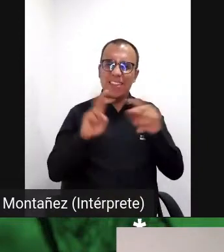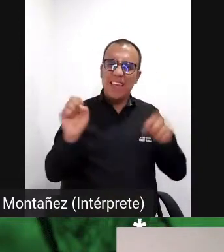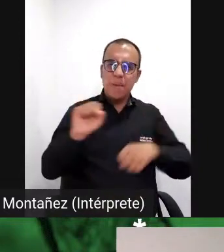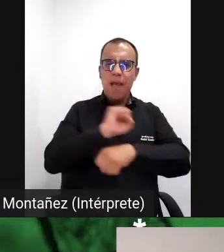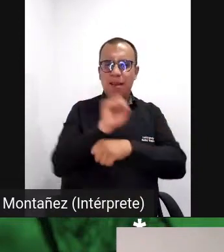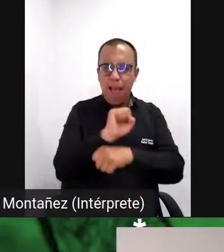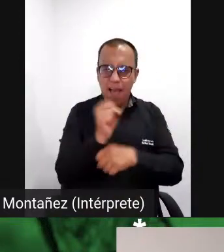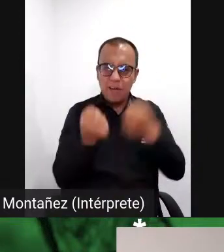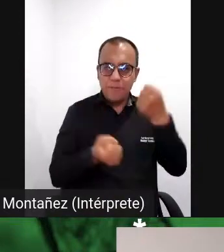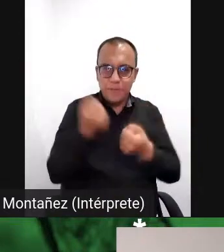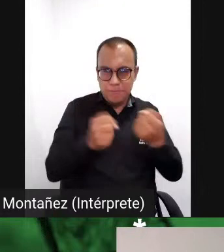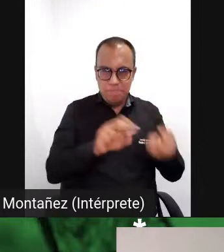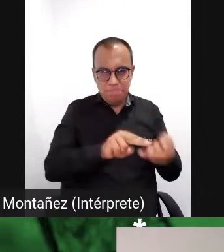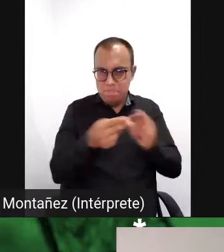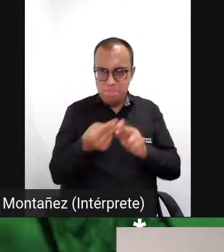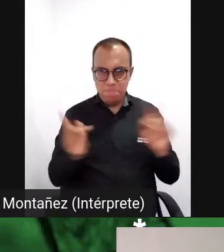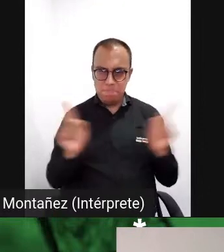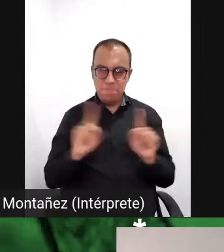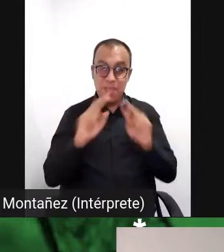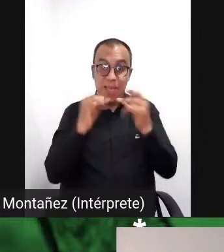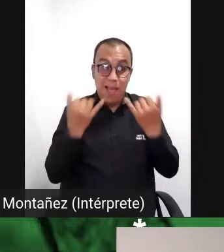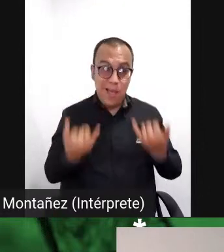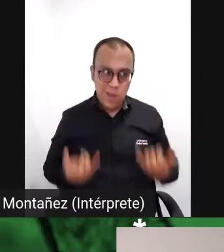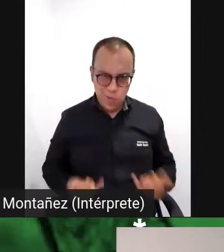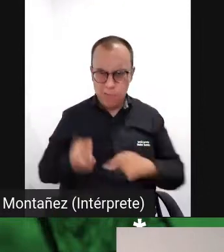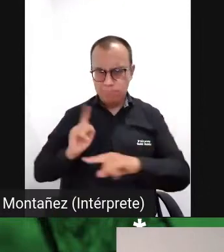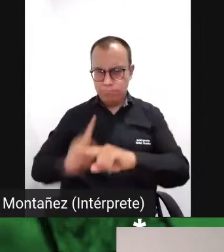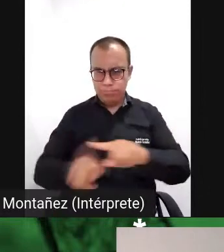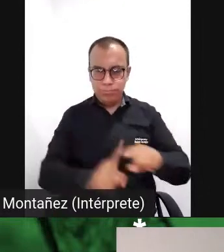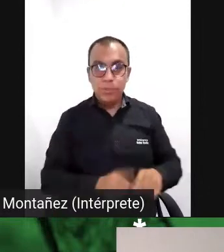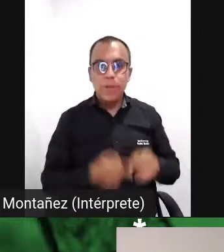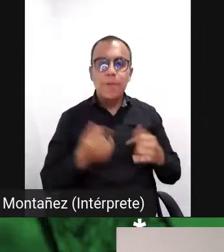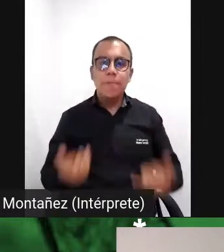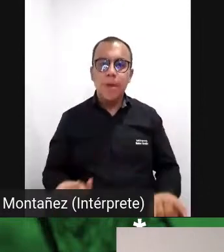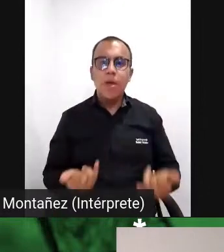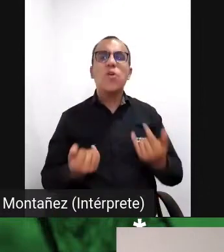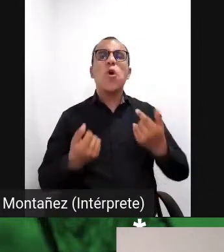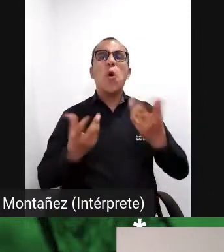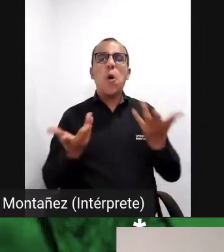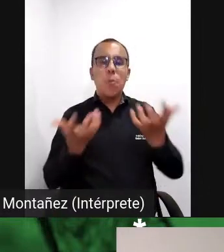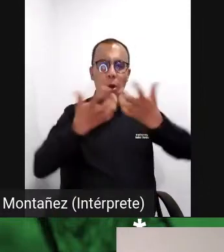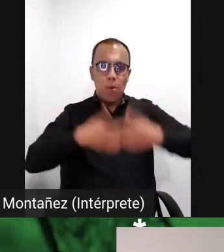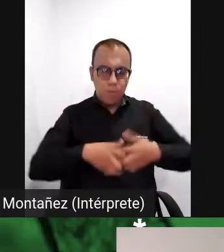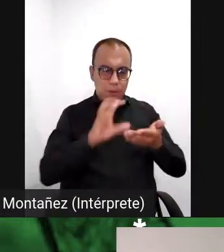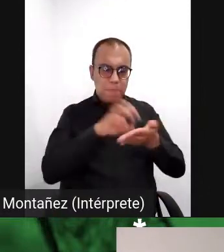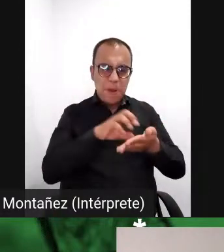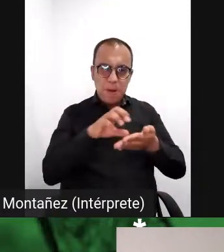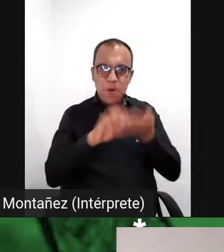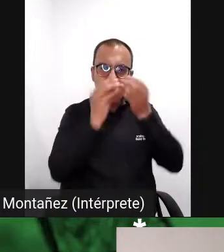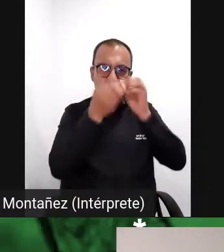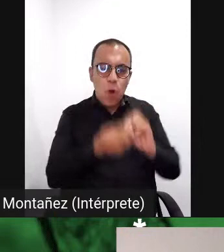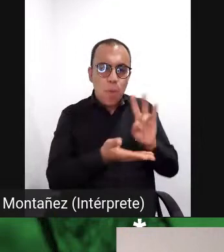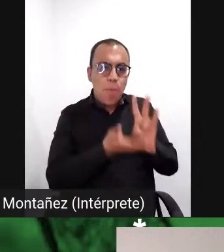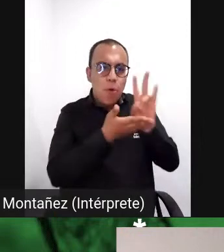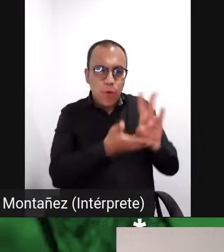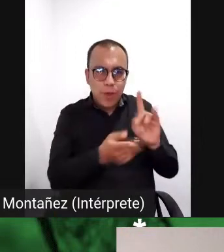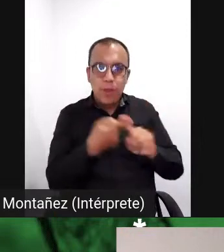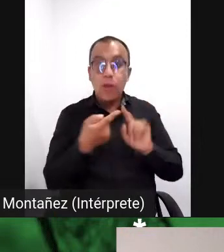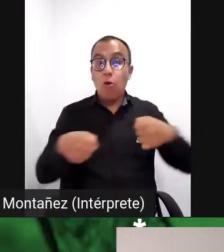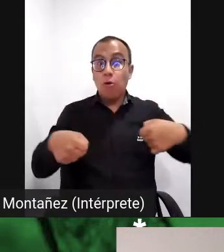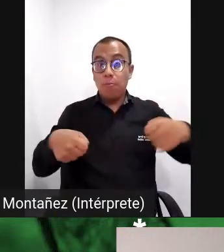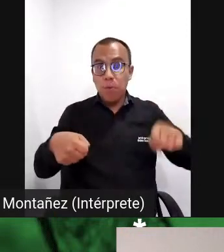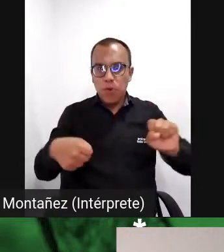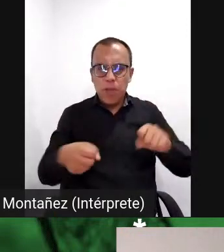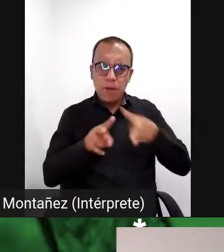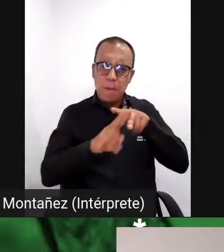que no tienen nada que ver con las sensibilidades de ahora, pero entonces era como el motor de tal modelo, o la moto tal, a qué